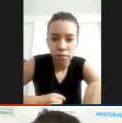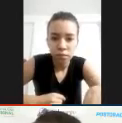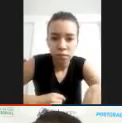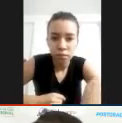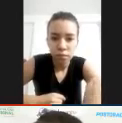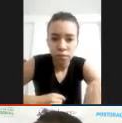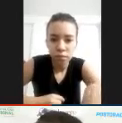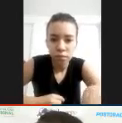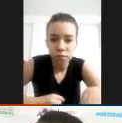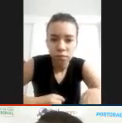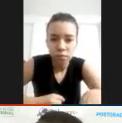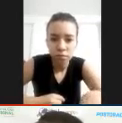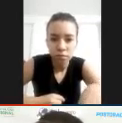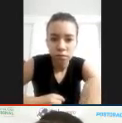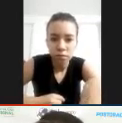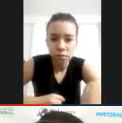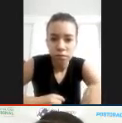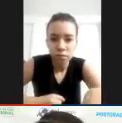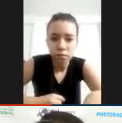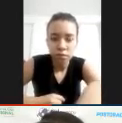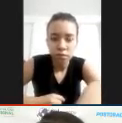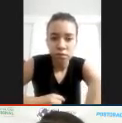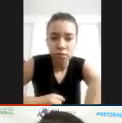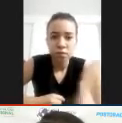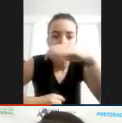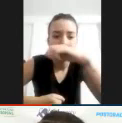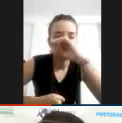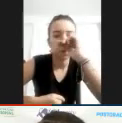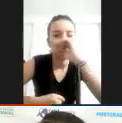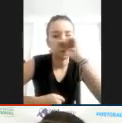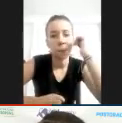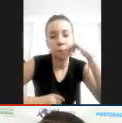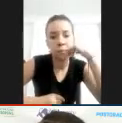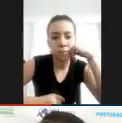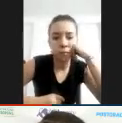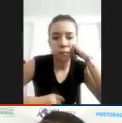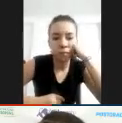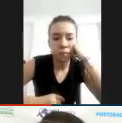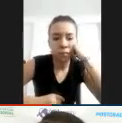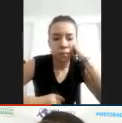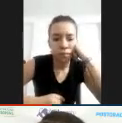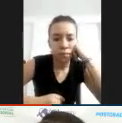No sé si es más o menos lo que usted me plantea allí. Sí, sí, más, pero, o sea, porque es que